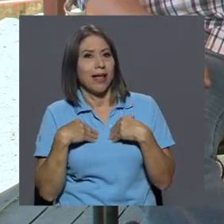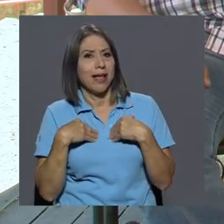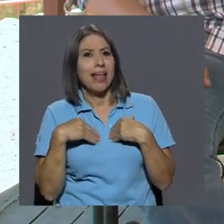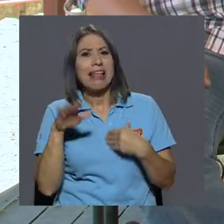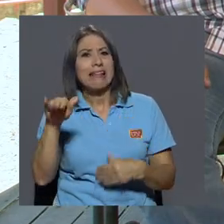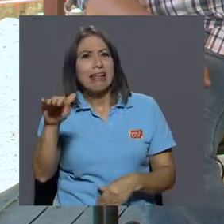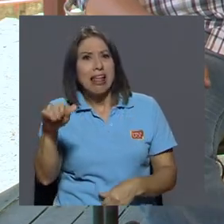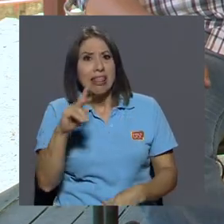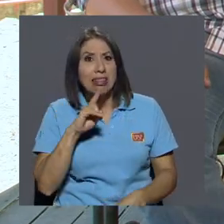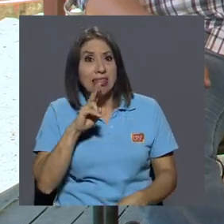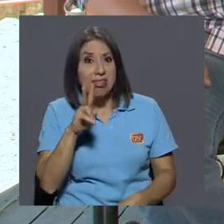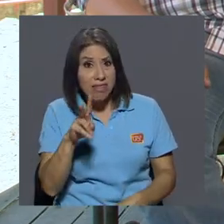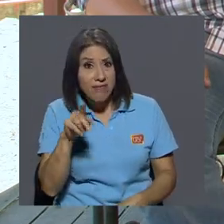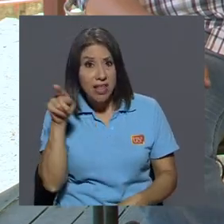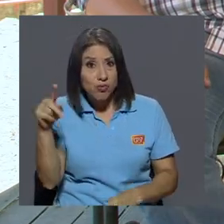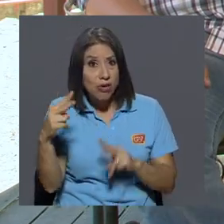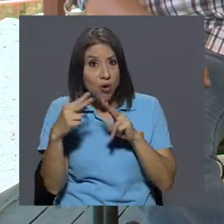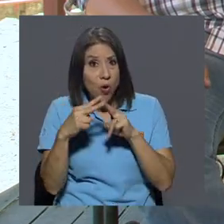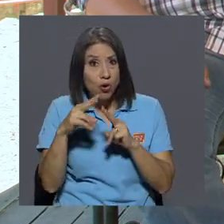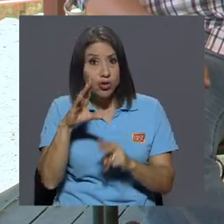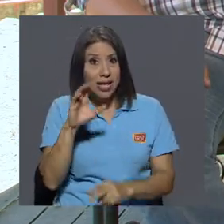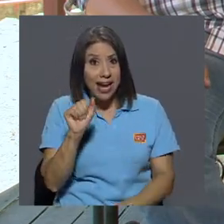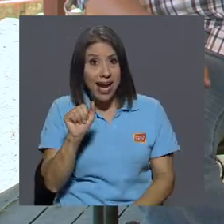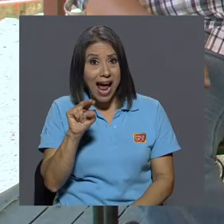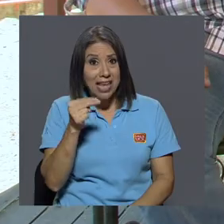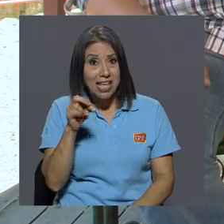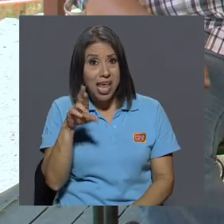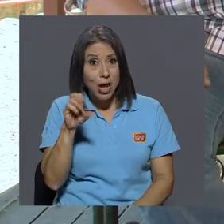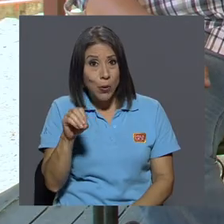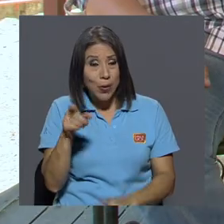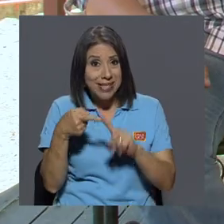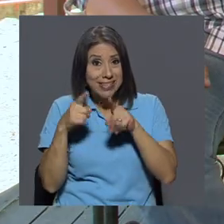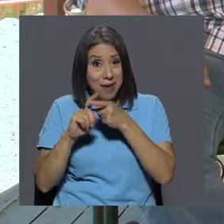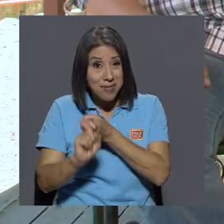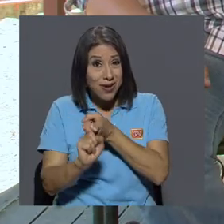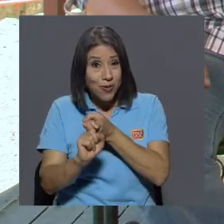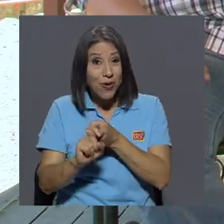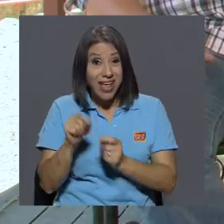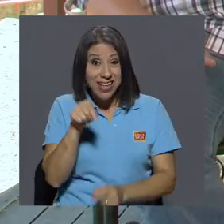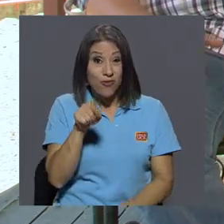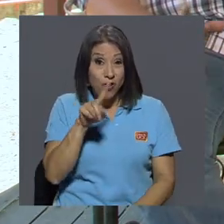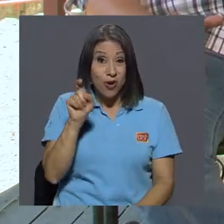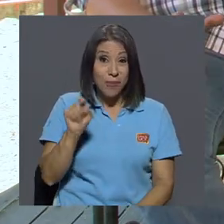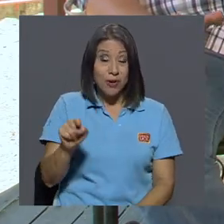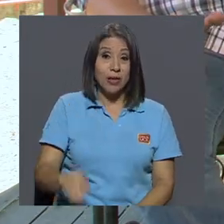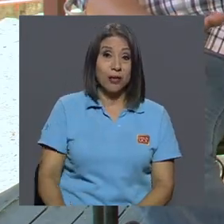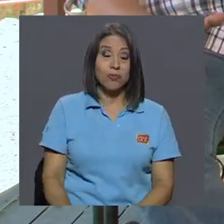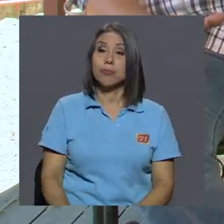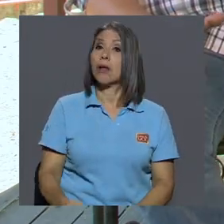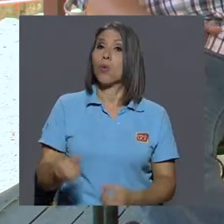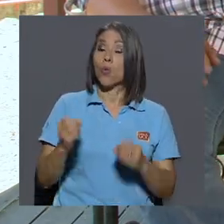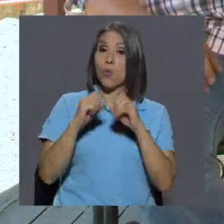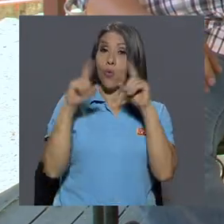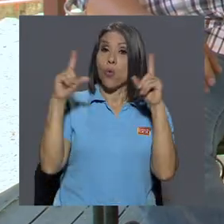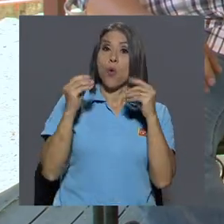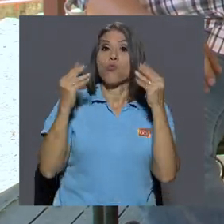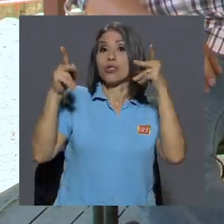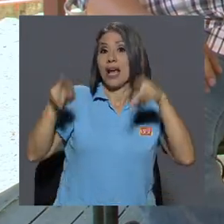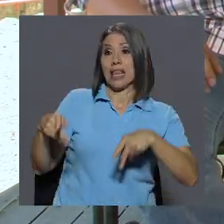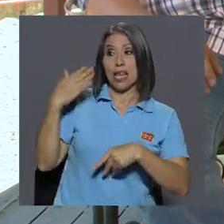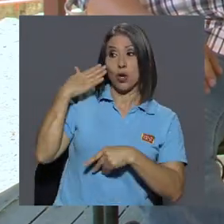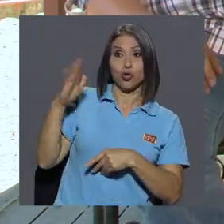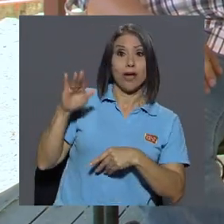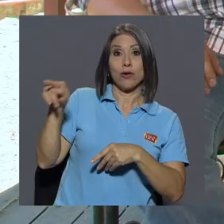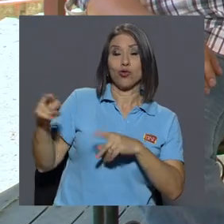¿De verdad usted conoce a Cañero y es amigo de Cañero? Eso fue lo que le preguntaron. Es increíble, mucha gente tal vez no sabe que usted tiene una